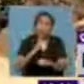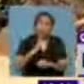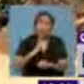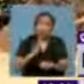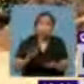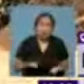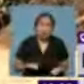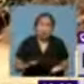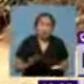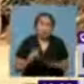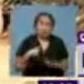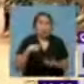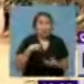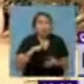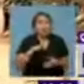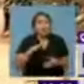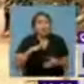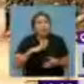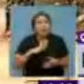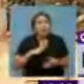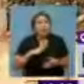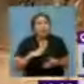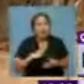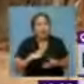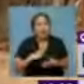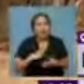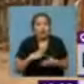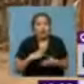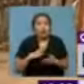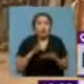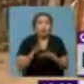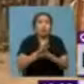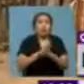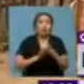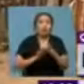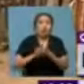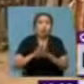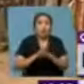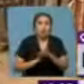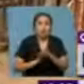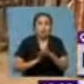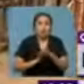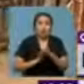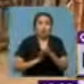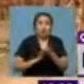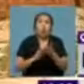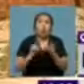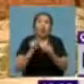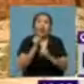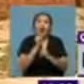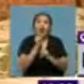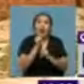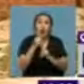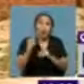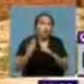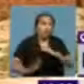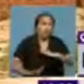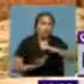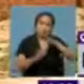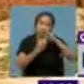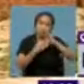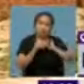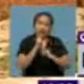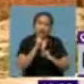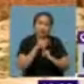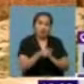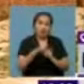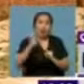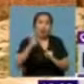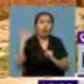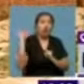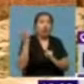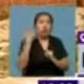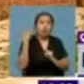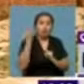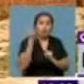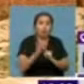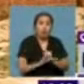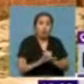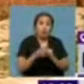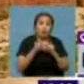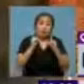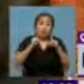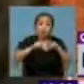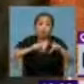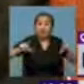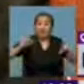Entonces, bueno, sería bueno de que solucionen el tema del agua. Lo principal es el agua. Y por supuesto, bueno,